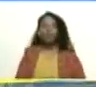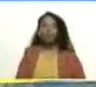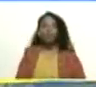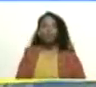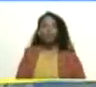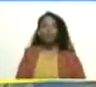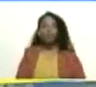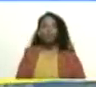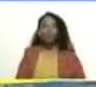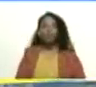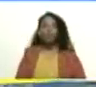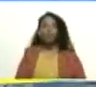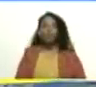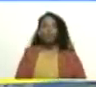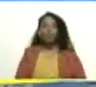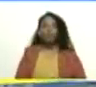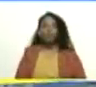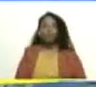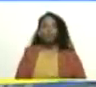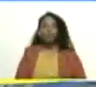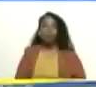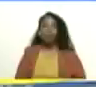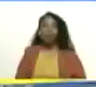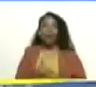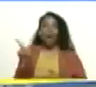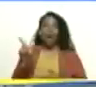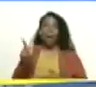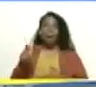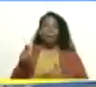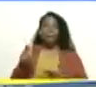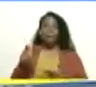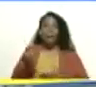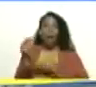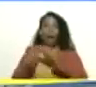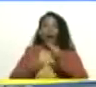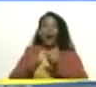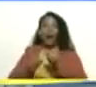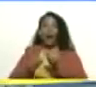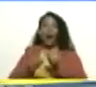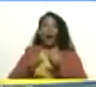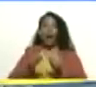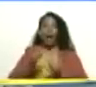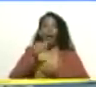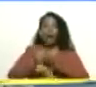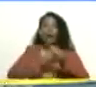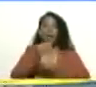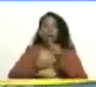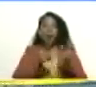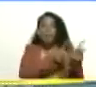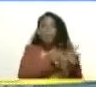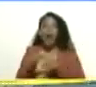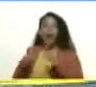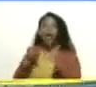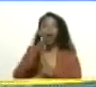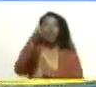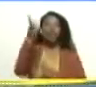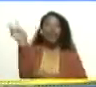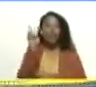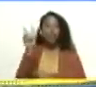su crimen un crimen de lesa humanidad contra el pueblo de Venezuela